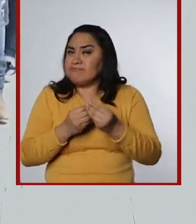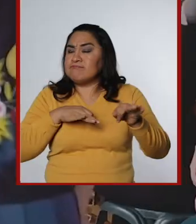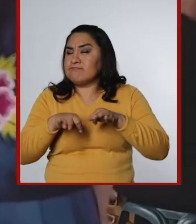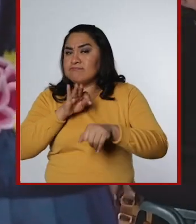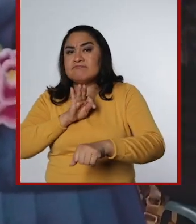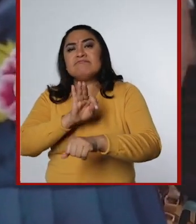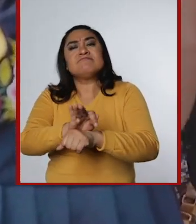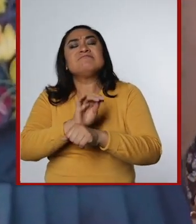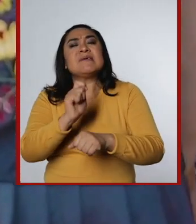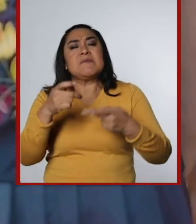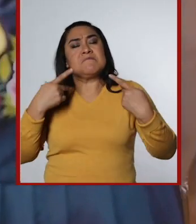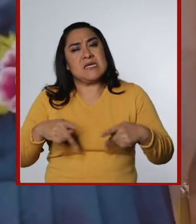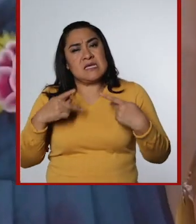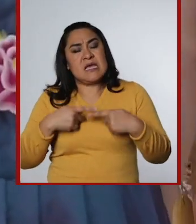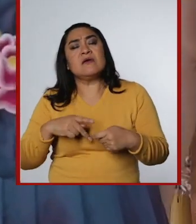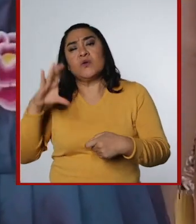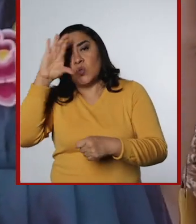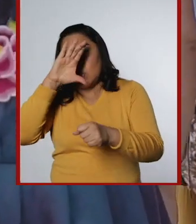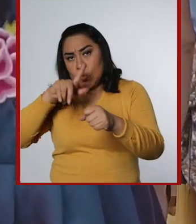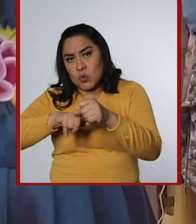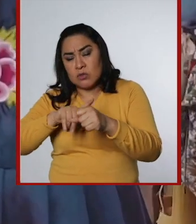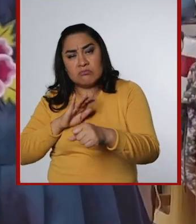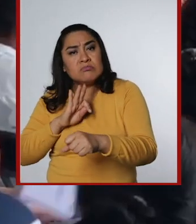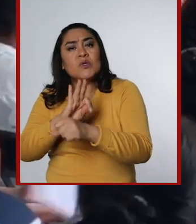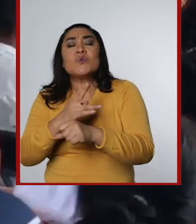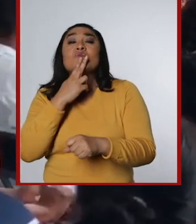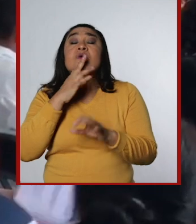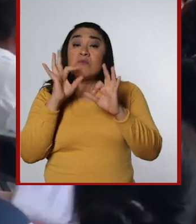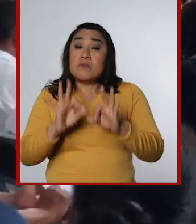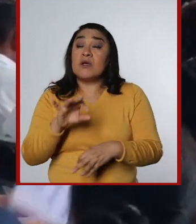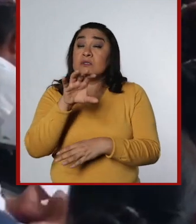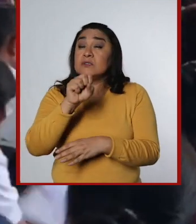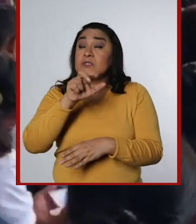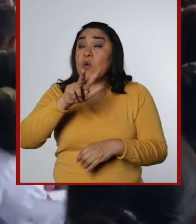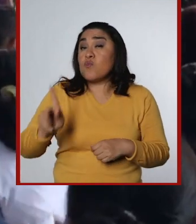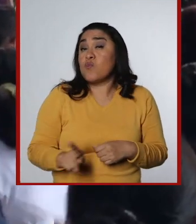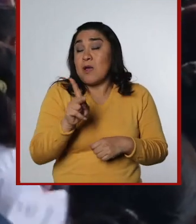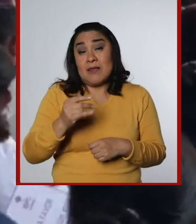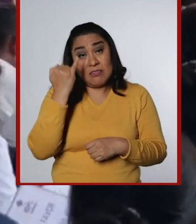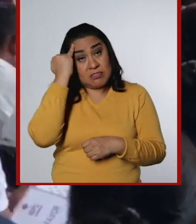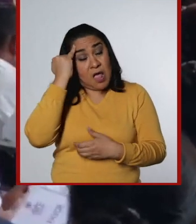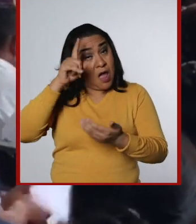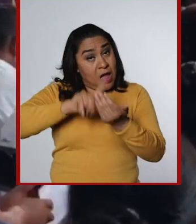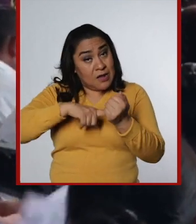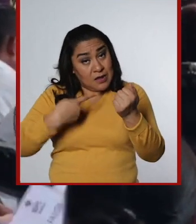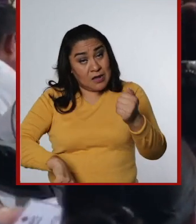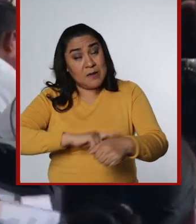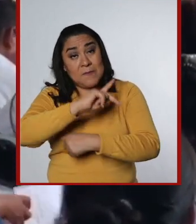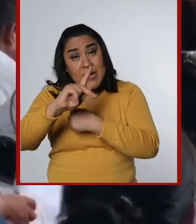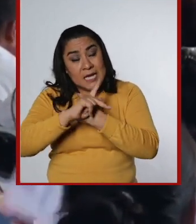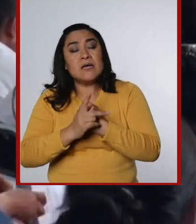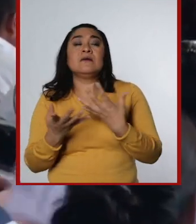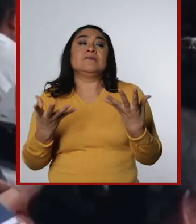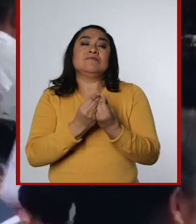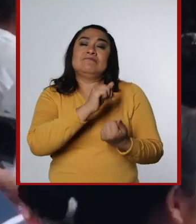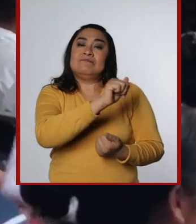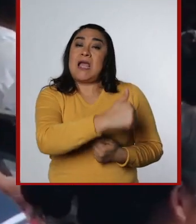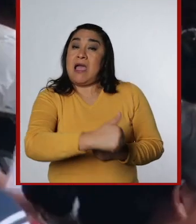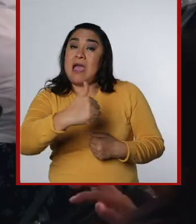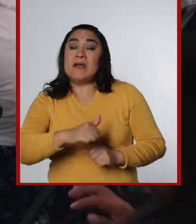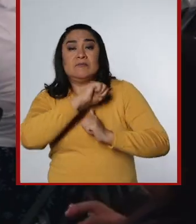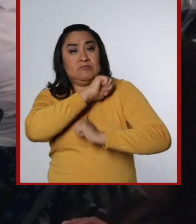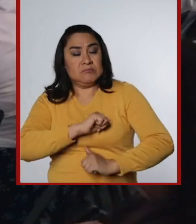la humanidad, por la nación pluricultural. Somos 68 pueblos indígenas en el país y las autoridades locales,